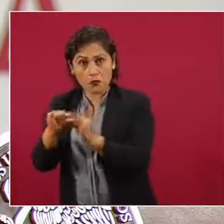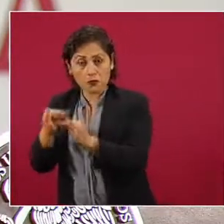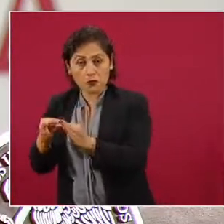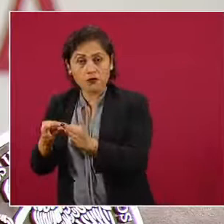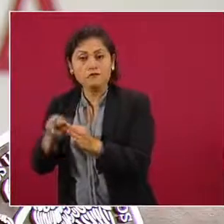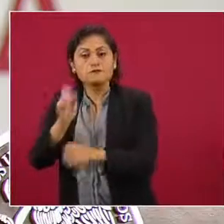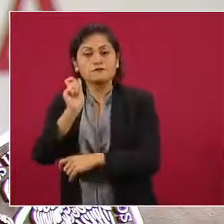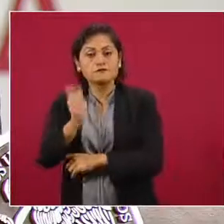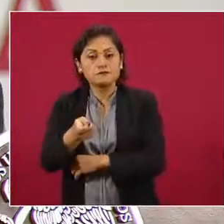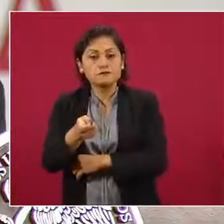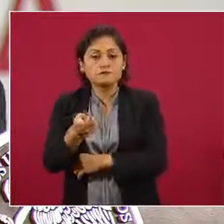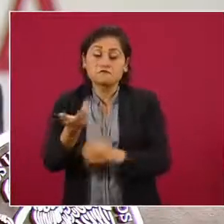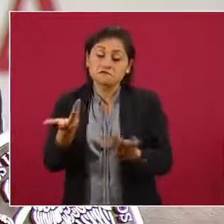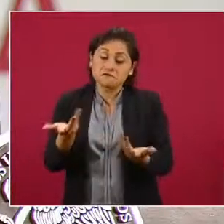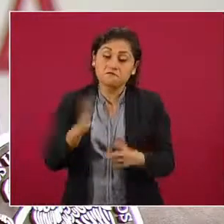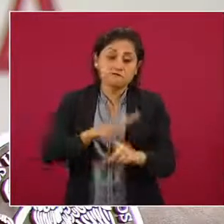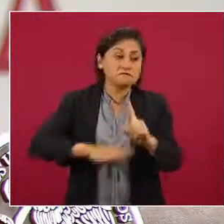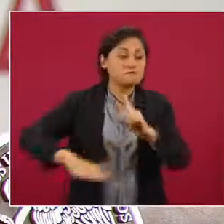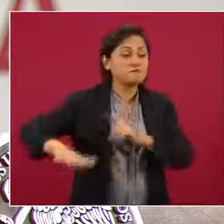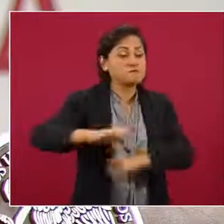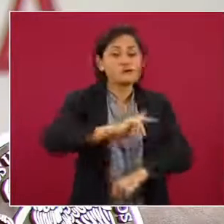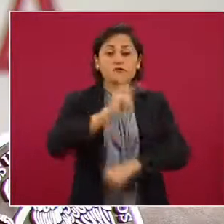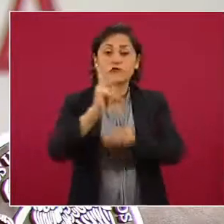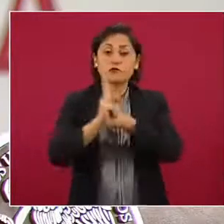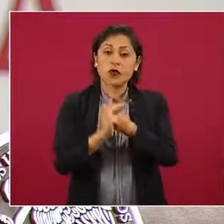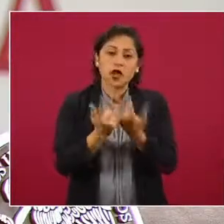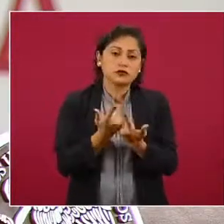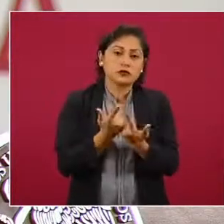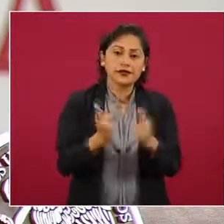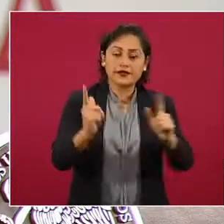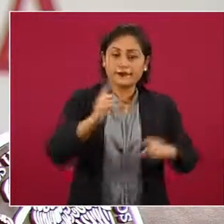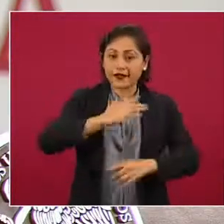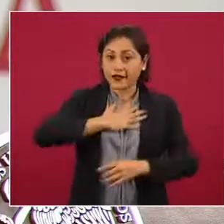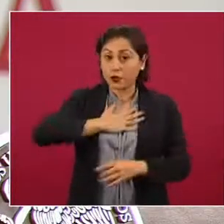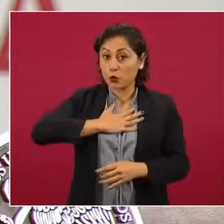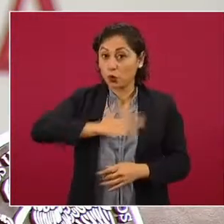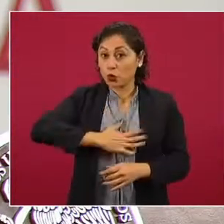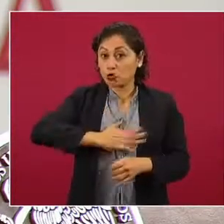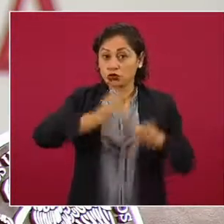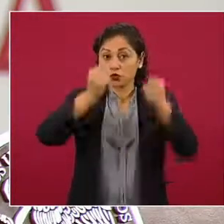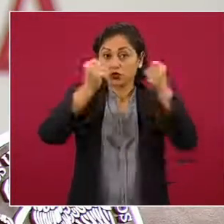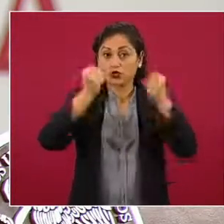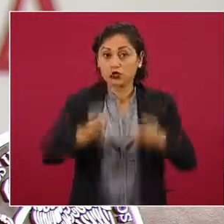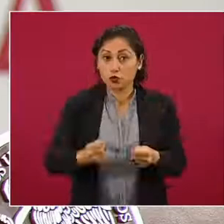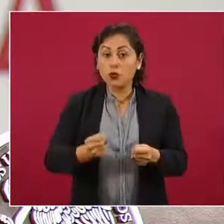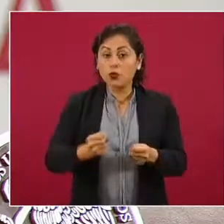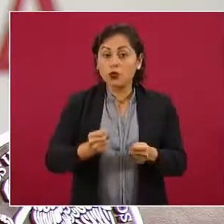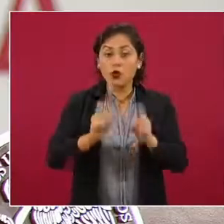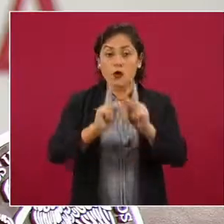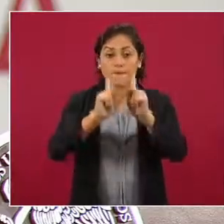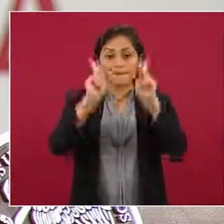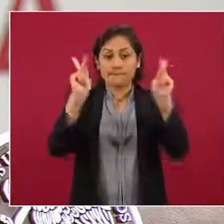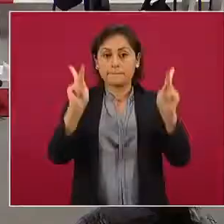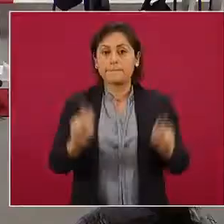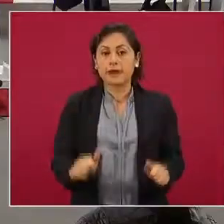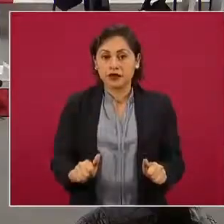de vivir en un país más libre, más justo, más seguro, más pacífico y más próspero.